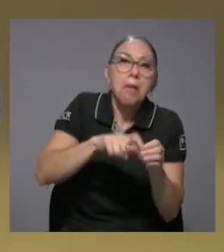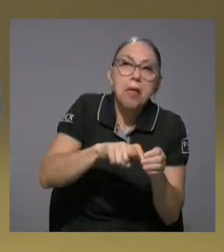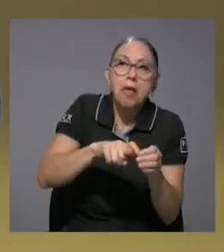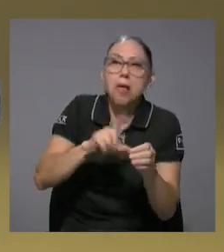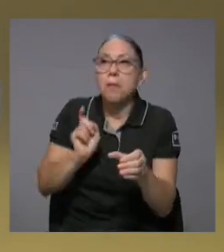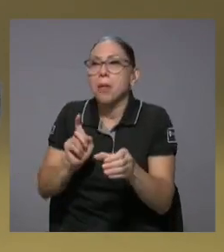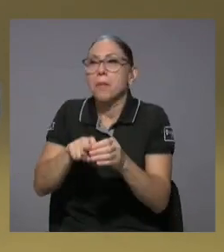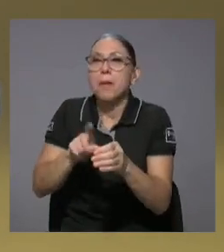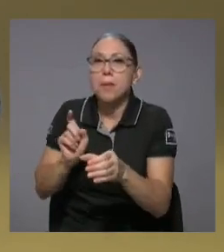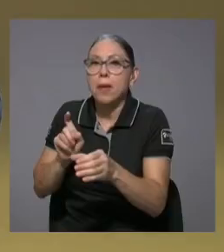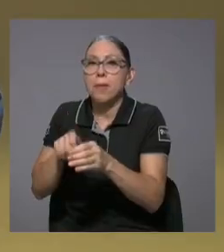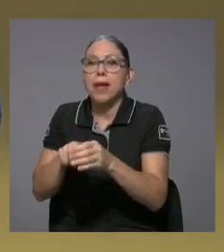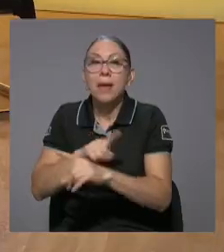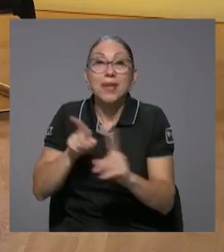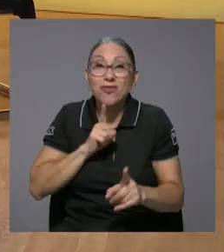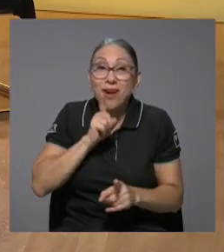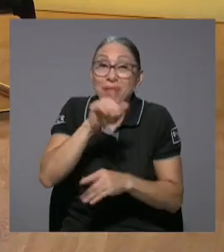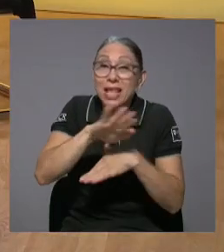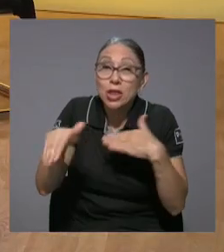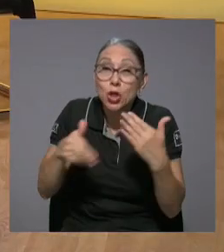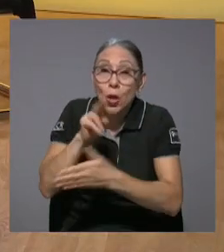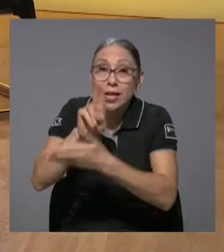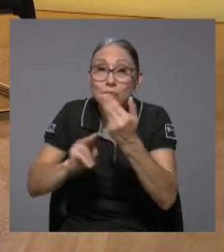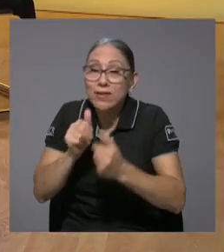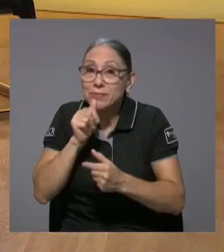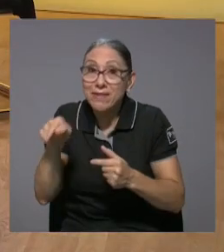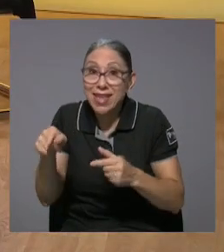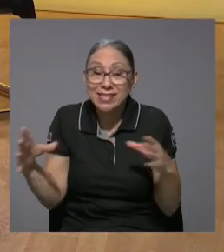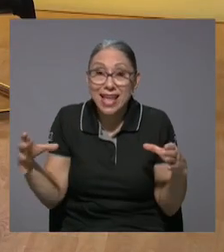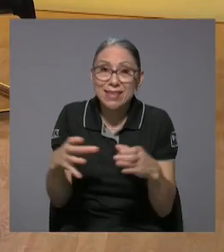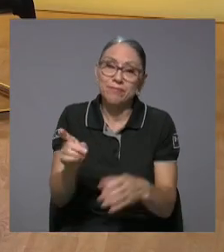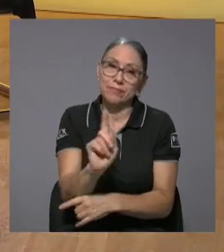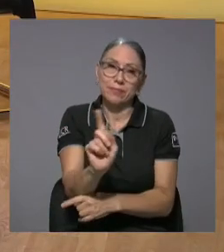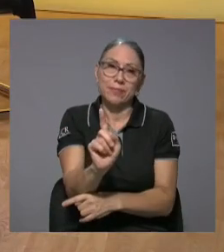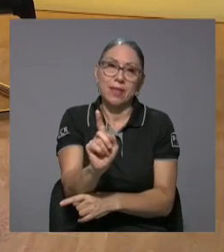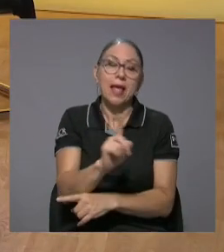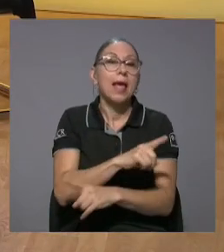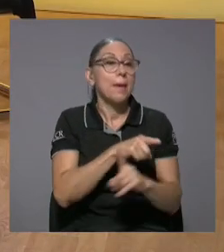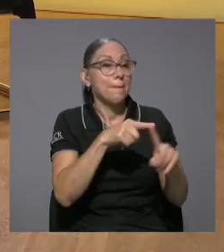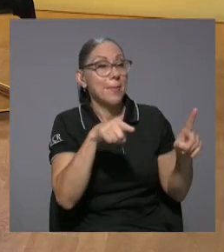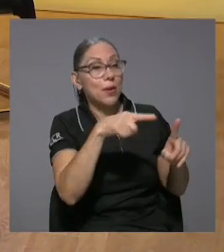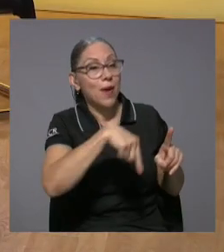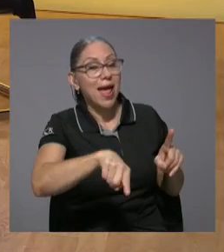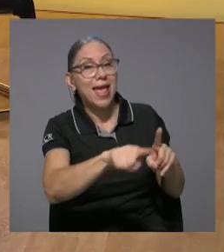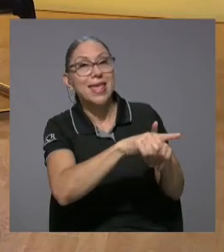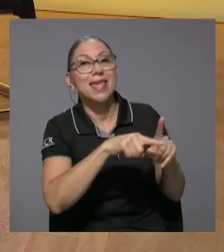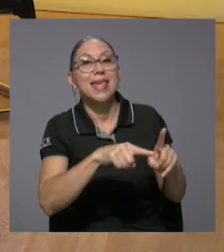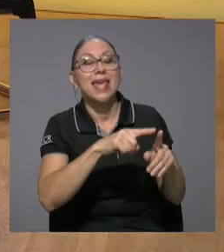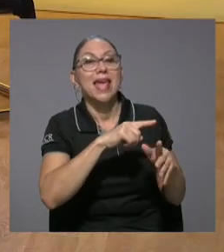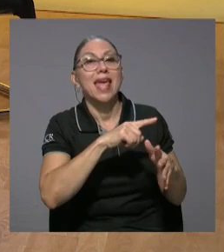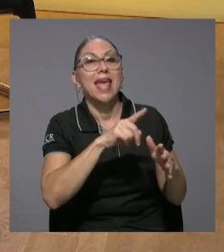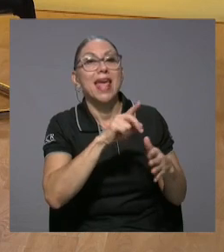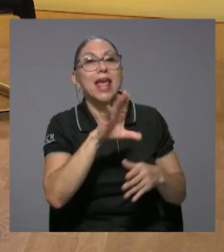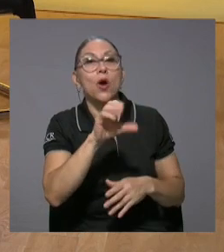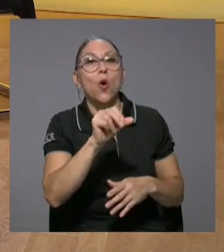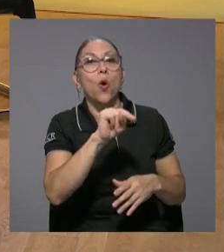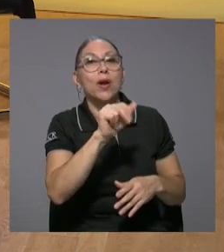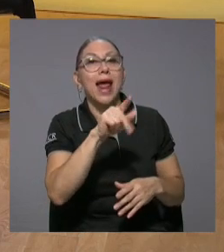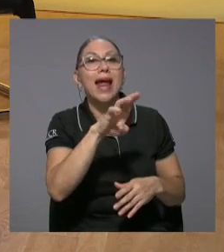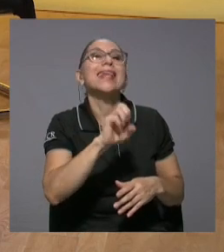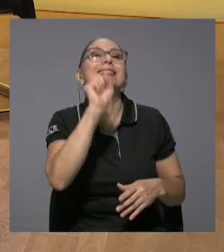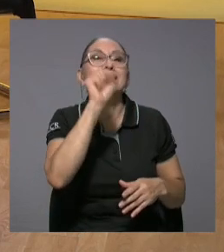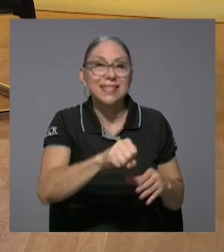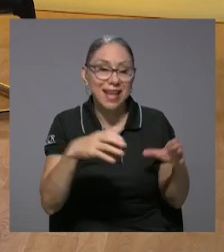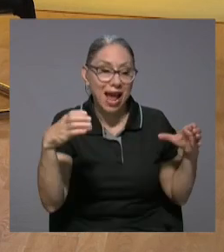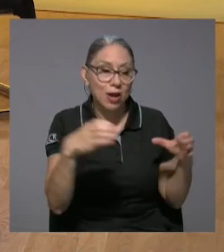representa, digamos, no tiene la voz de todo el sector. Y en el sector público, que sí que existe el CONARE, que agrupa las 5 universidades públicas, pero al interior